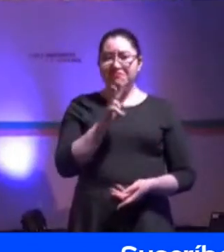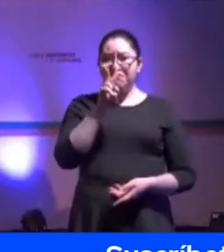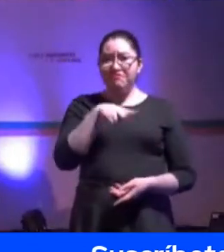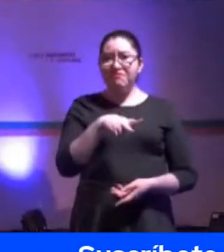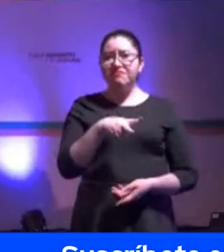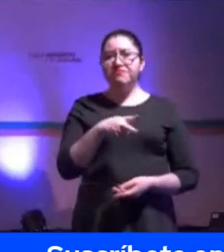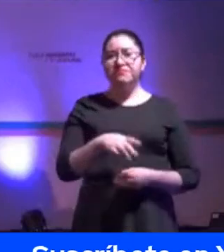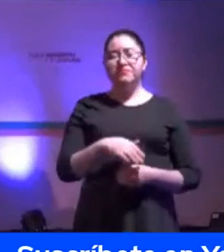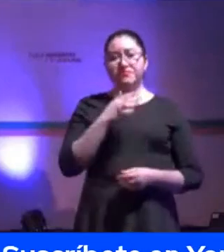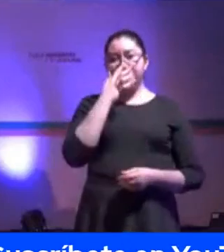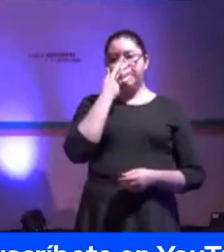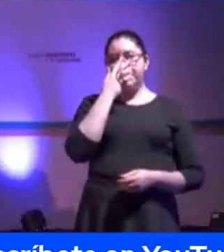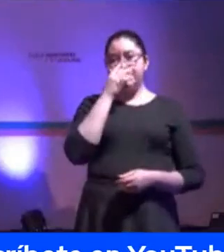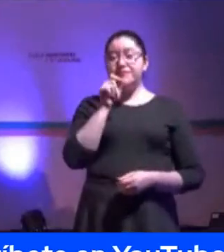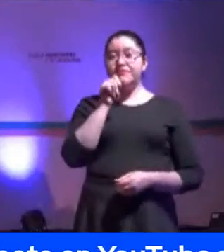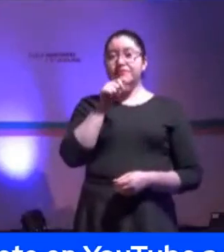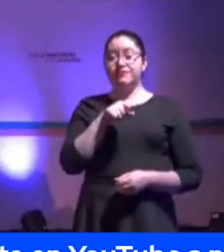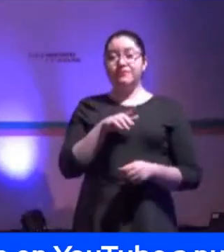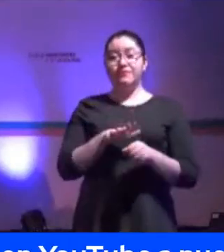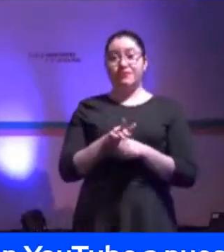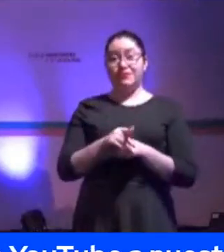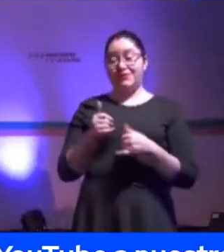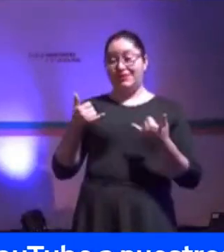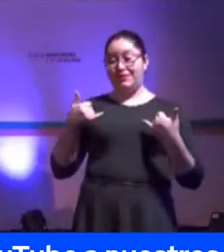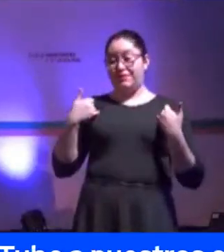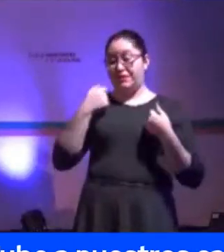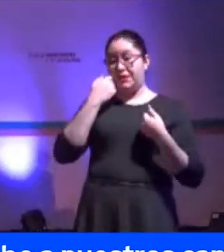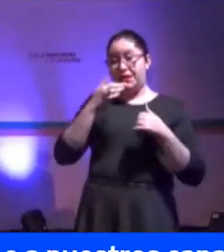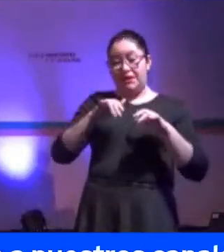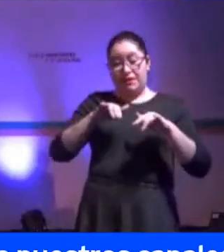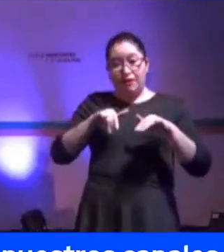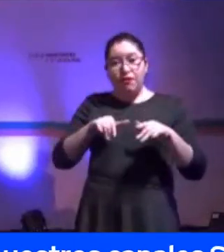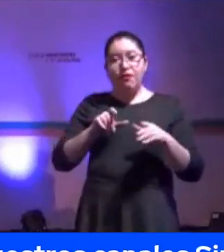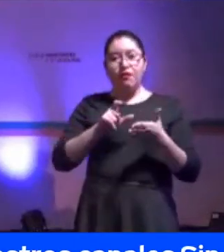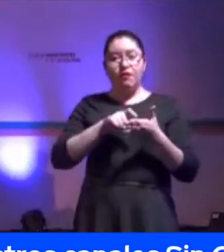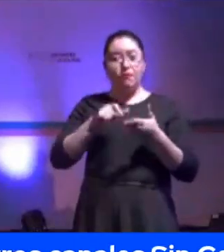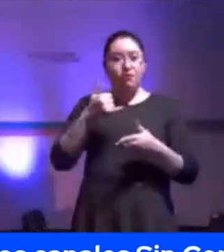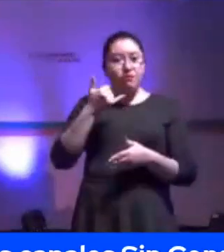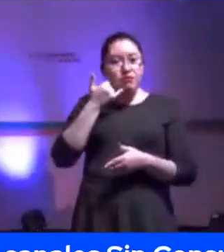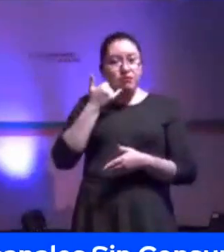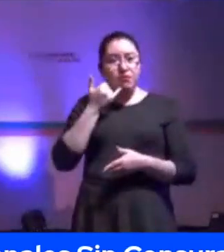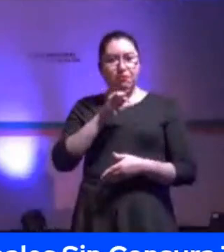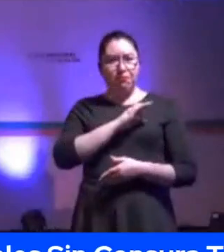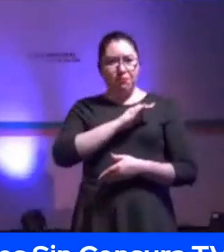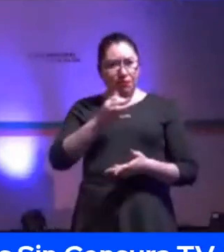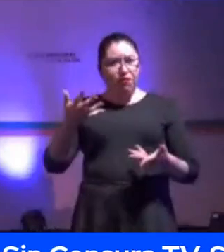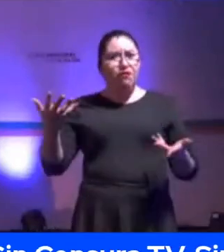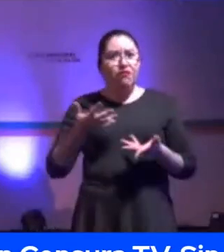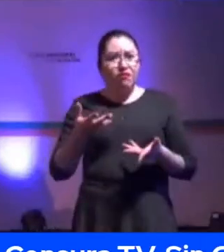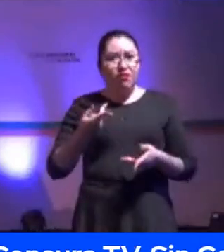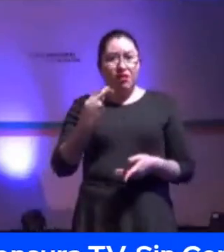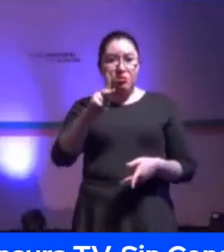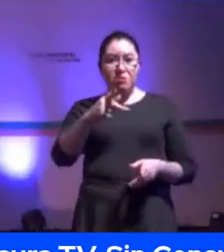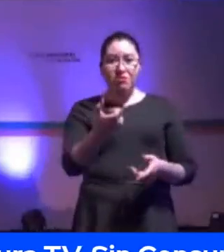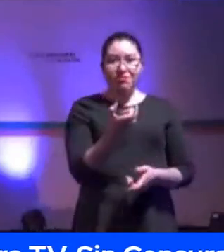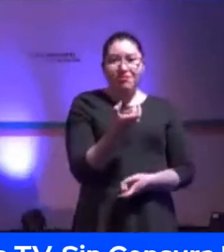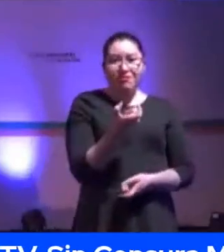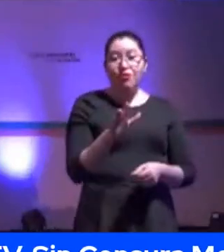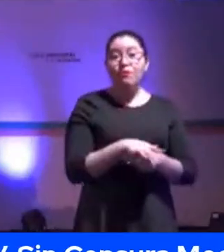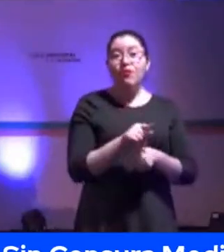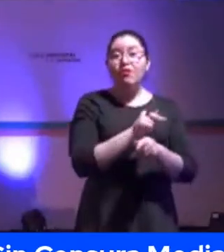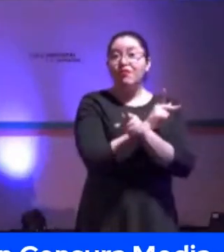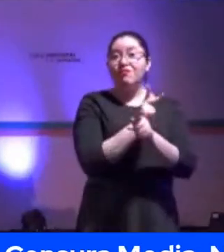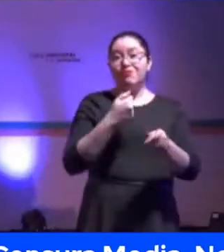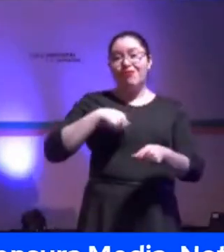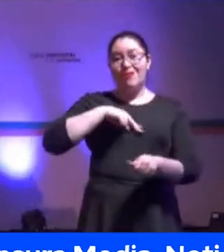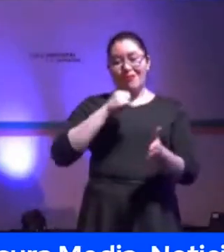su defecto, si un joven se quiere comprar una computadora, un celular, es totalmente legítimo, es su dinero, porque es dinero de